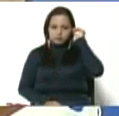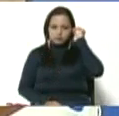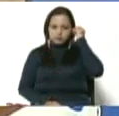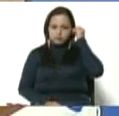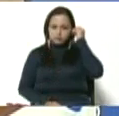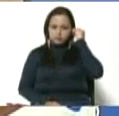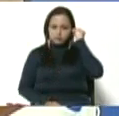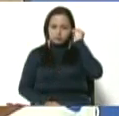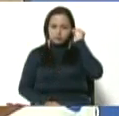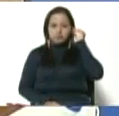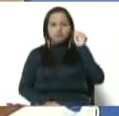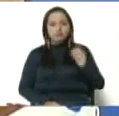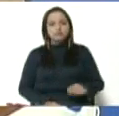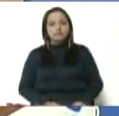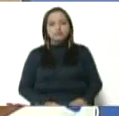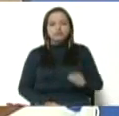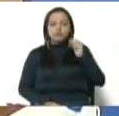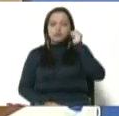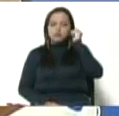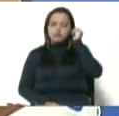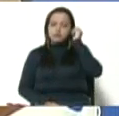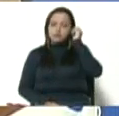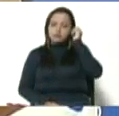en la Alcaldía de Libertador. ¿Cómo está, Reinaldo?